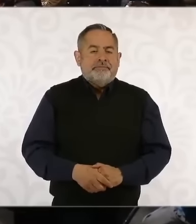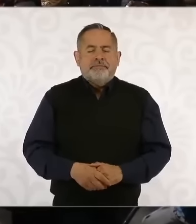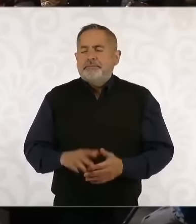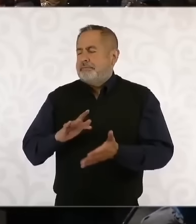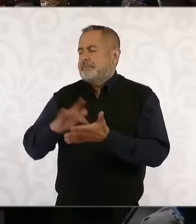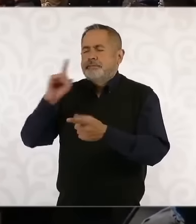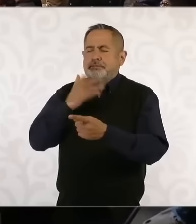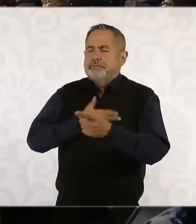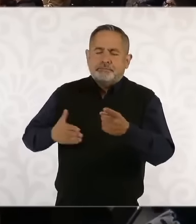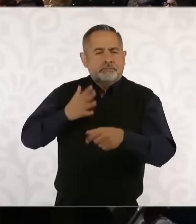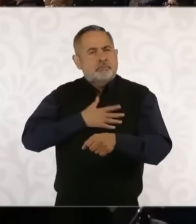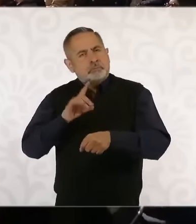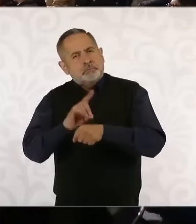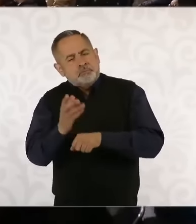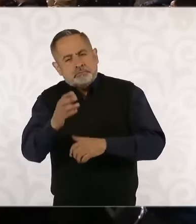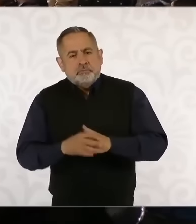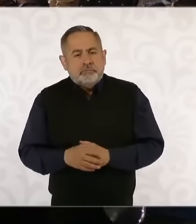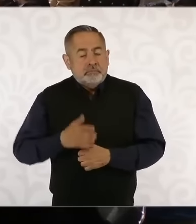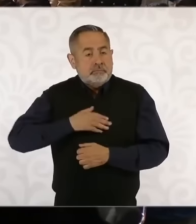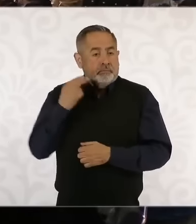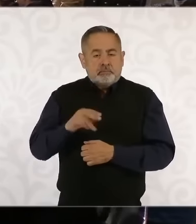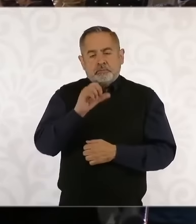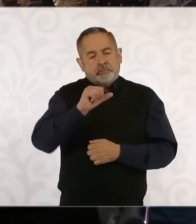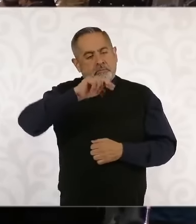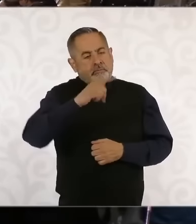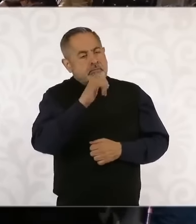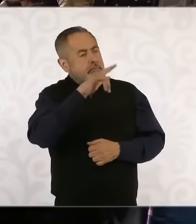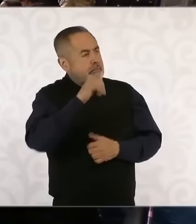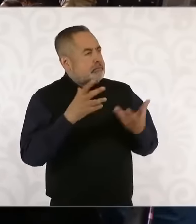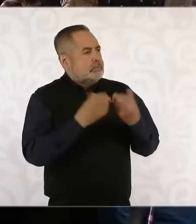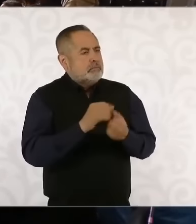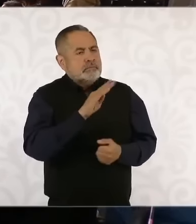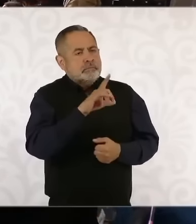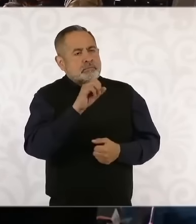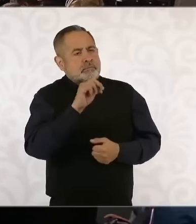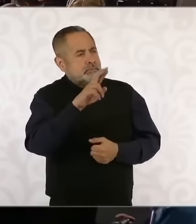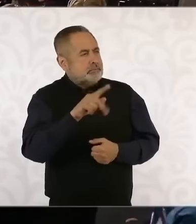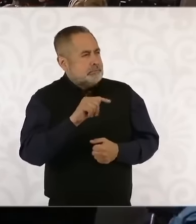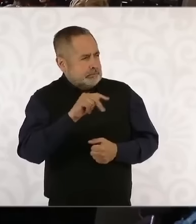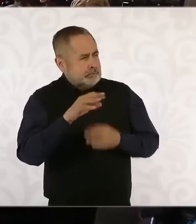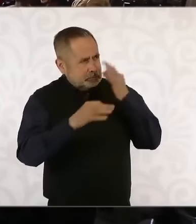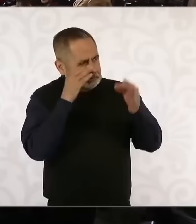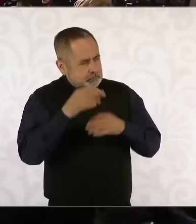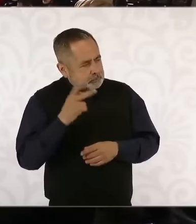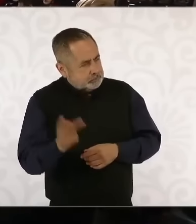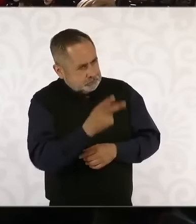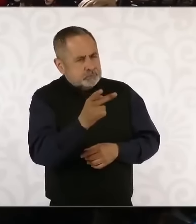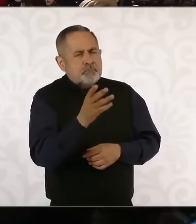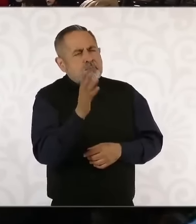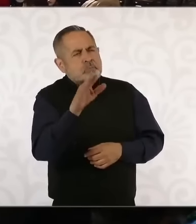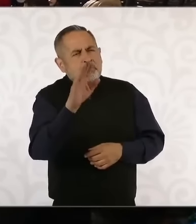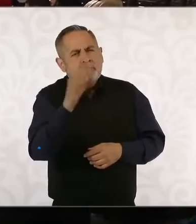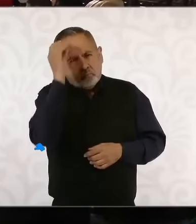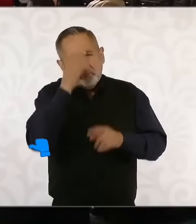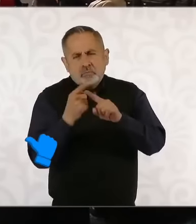Gracias, presidenta. Buenos días. Angélica Guerrero, del financiero Bloomberg Televisión. Pues primeramente, conocer sus opiniones sobre la marcha